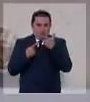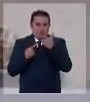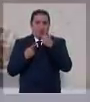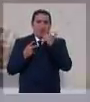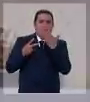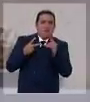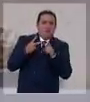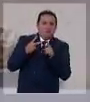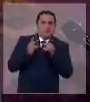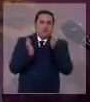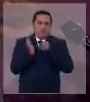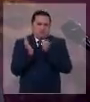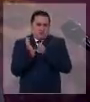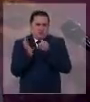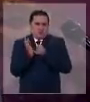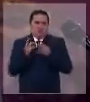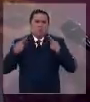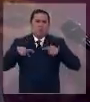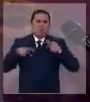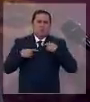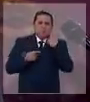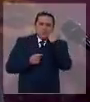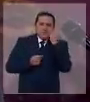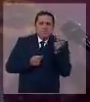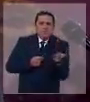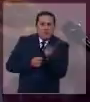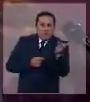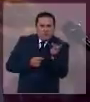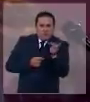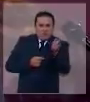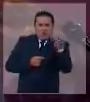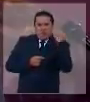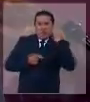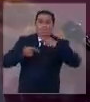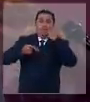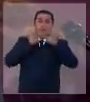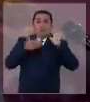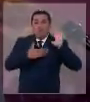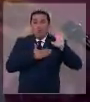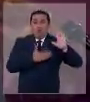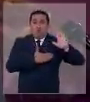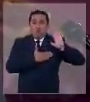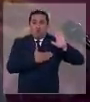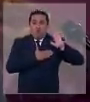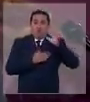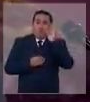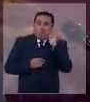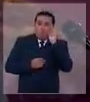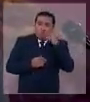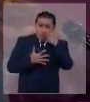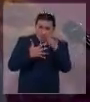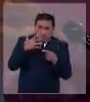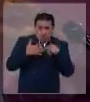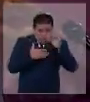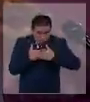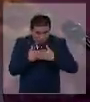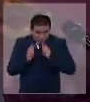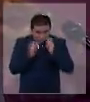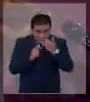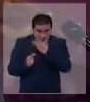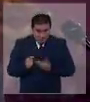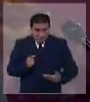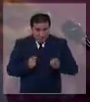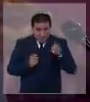preguntas quieren saber si todo lo que le ha prometido va a significar o tendría que significar nuevos o más impuestos, porque usted lo que ha dicho es que no quiere subir